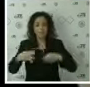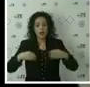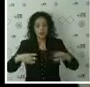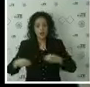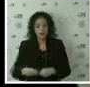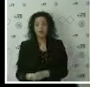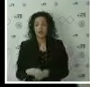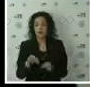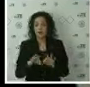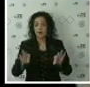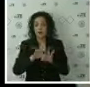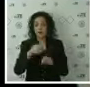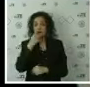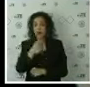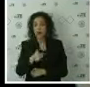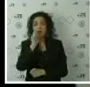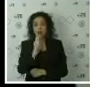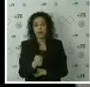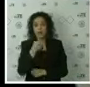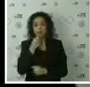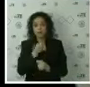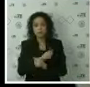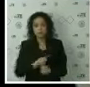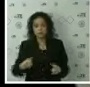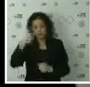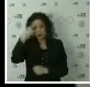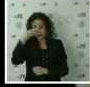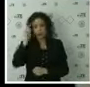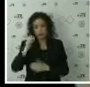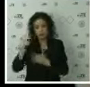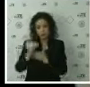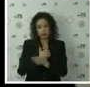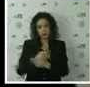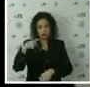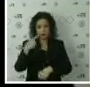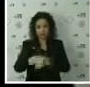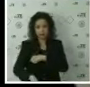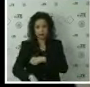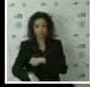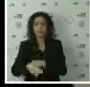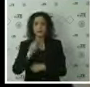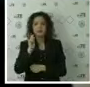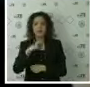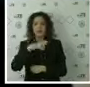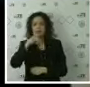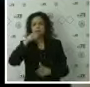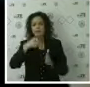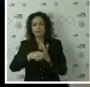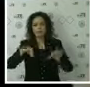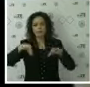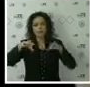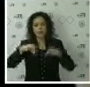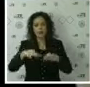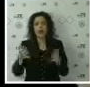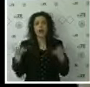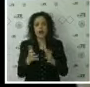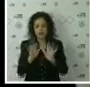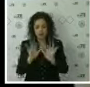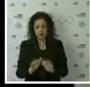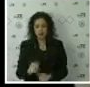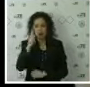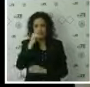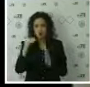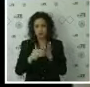oportuno mencionar la Carta de la Niñez para la Reducción y Riesgos del Desastre elaborada en el 2011 en base